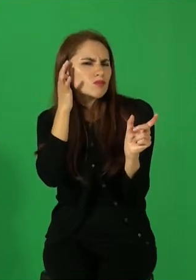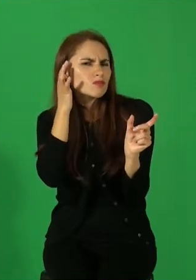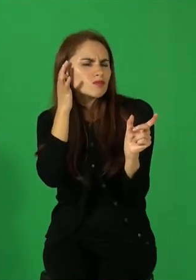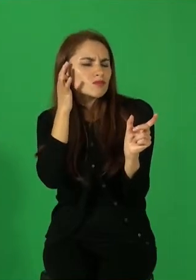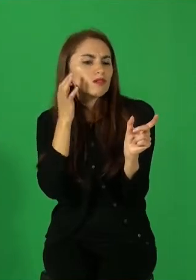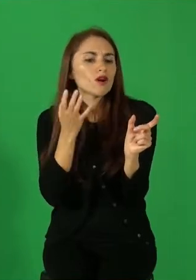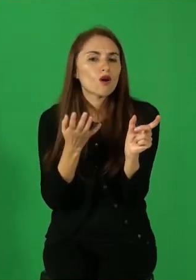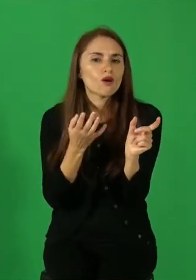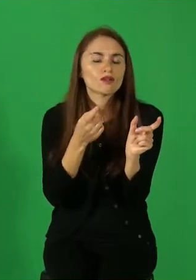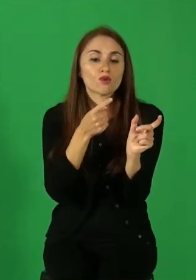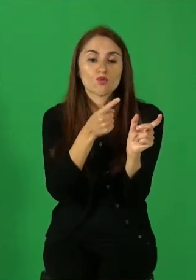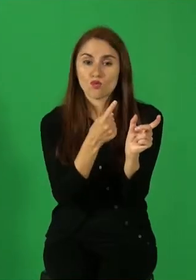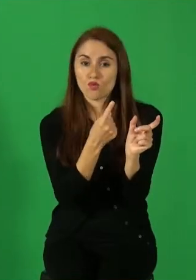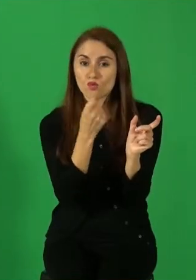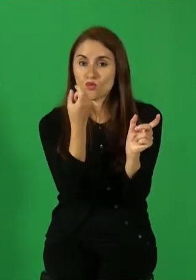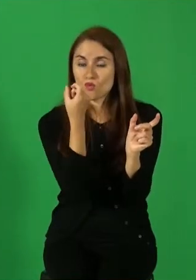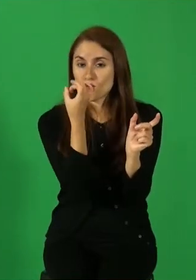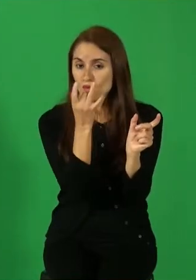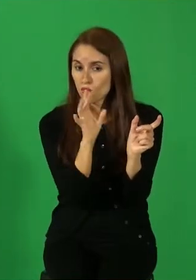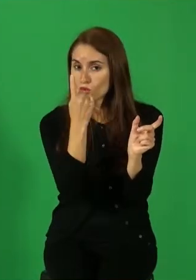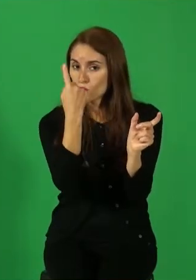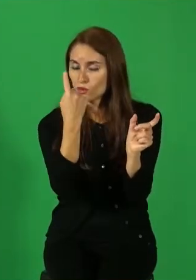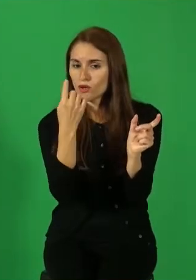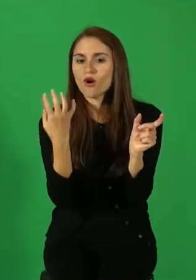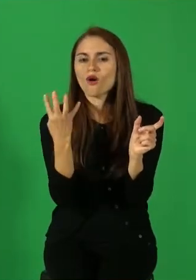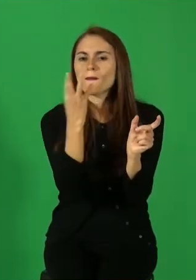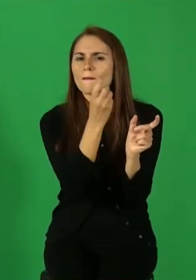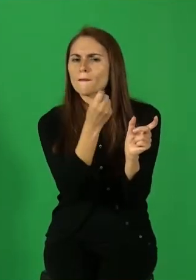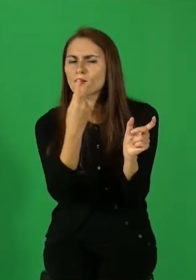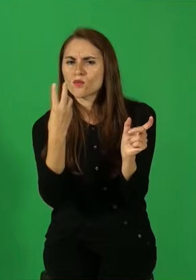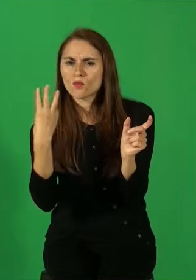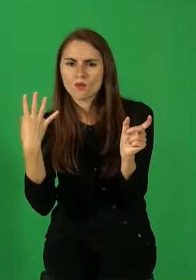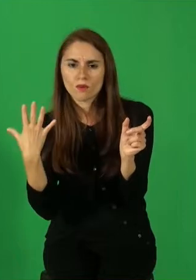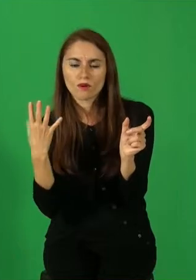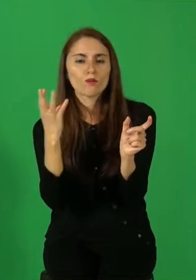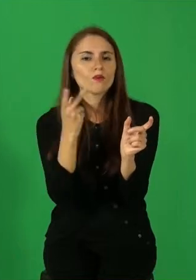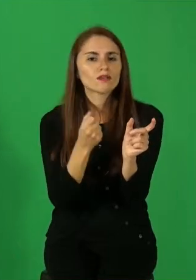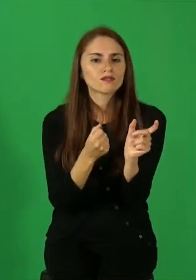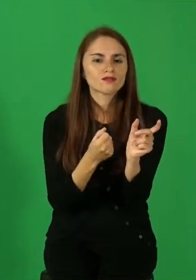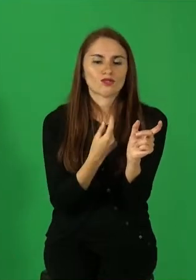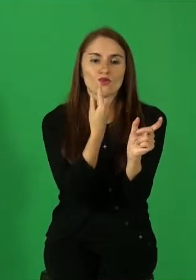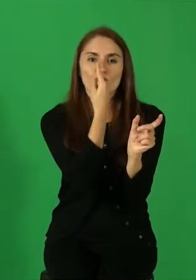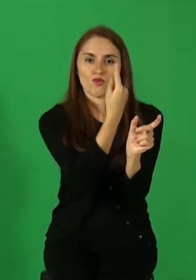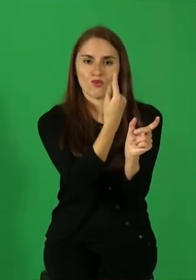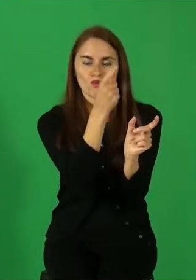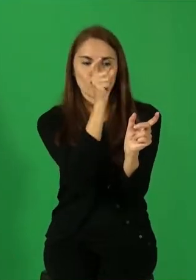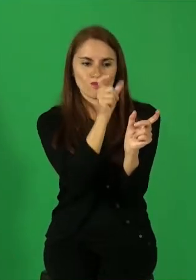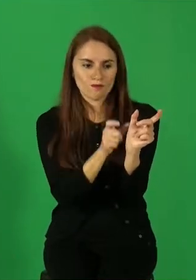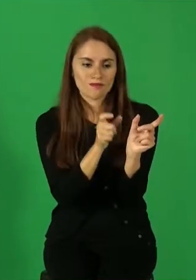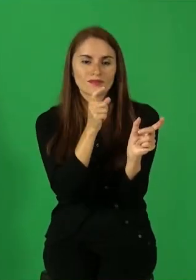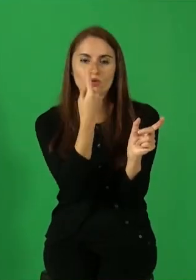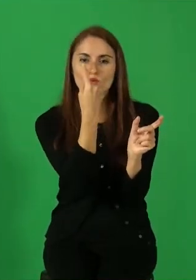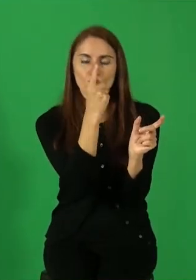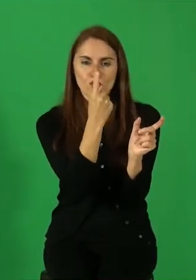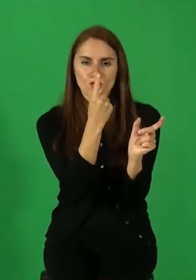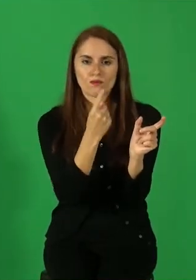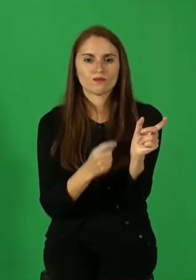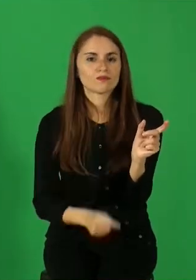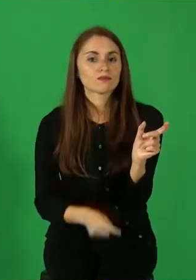de varios, de uno en este caso. Entonces, el número es singular